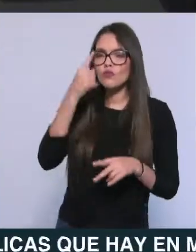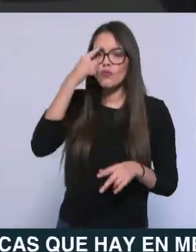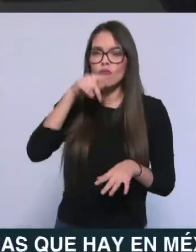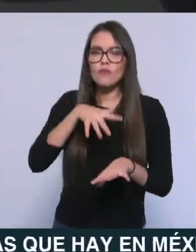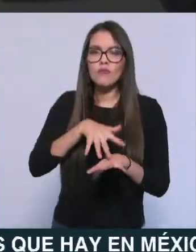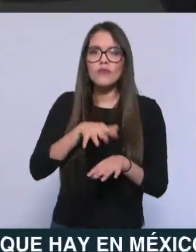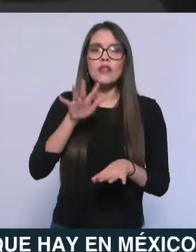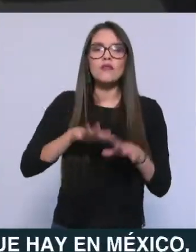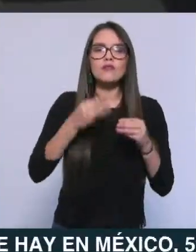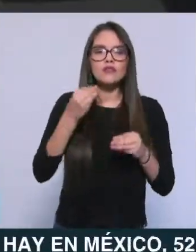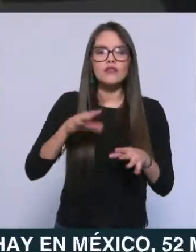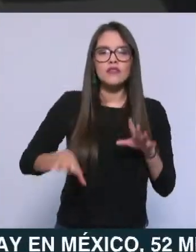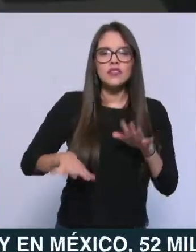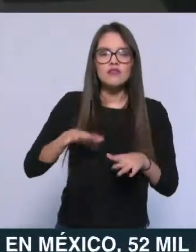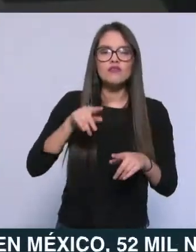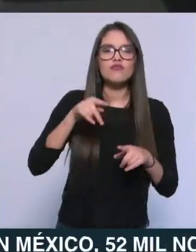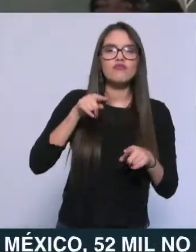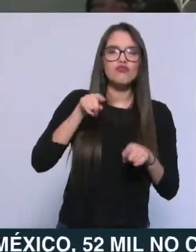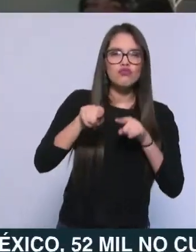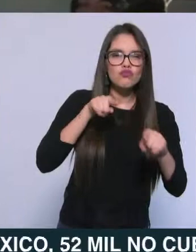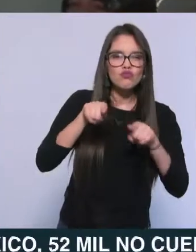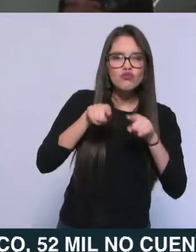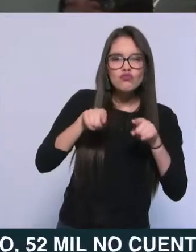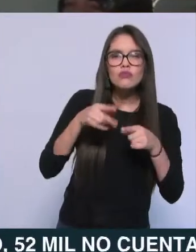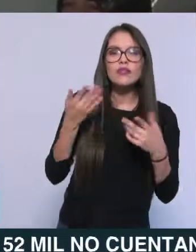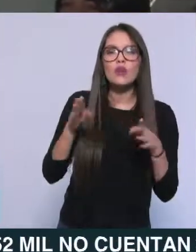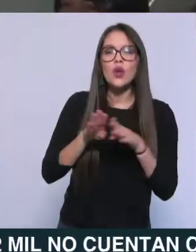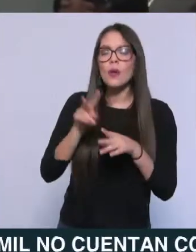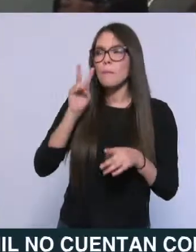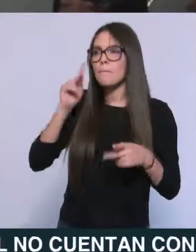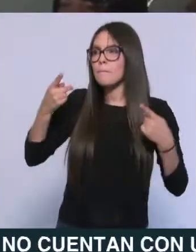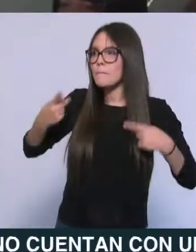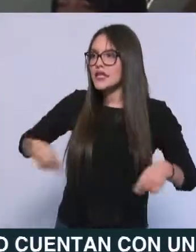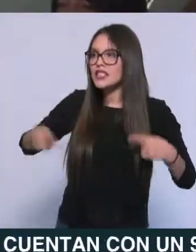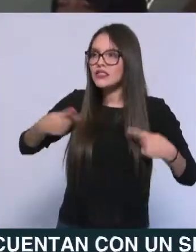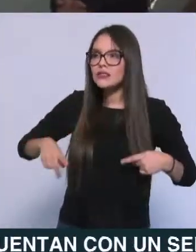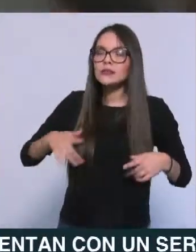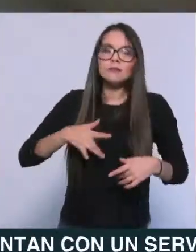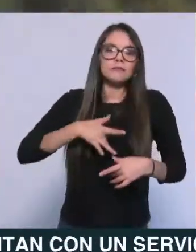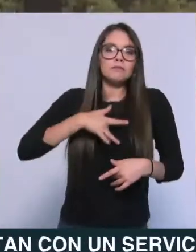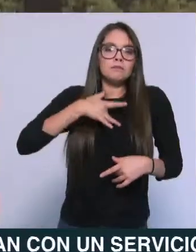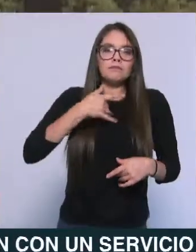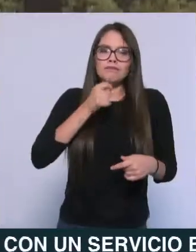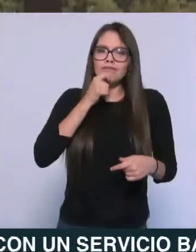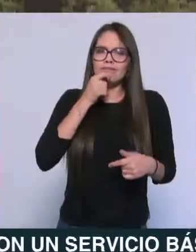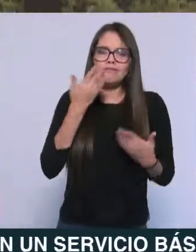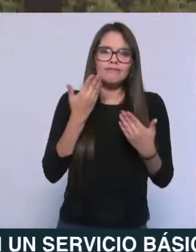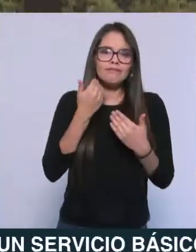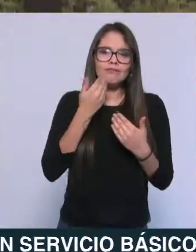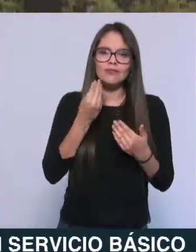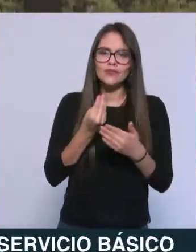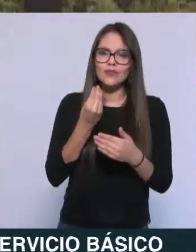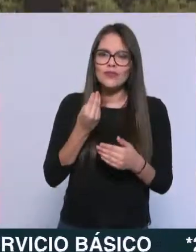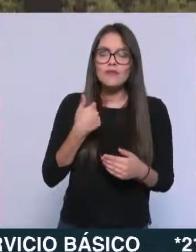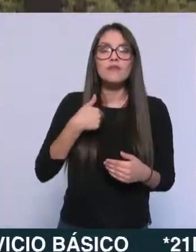es la crítica, que uno no vive el sentir de la gente. Yo tuve la oportunidad de conocer a Tonatiuh